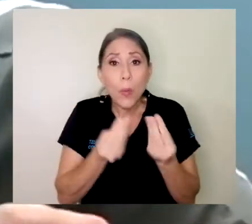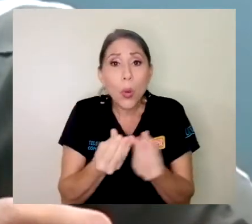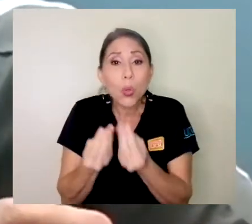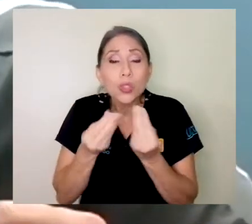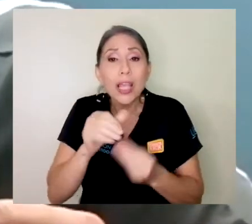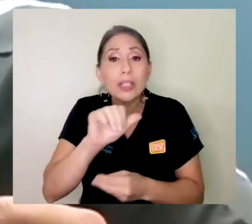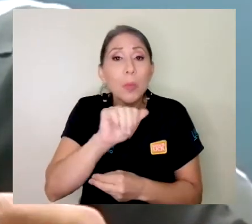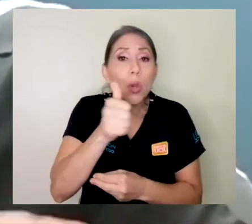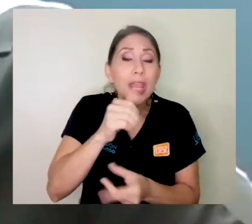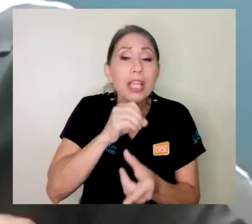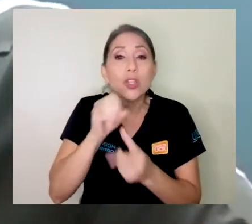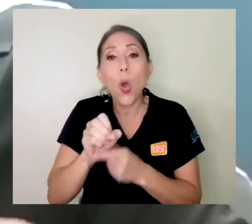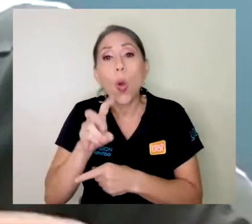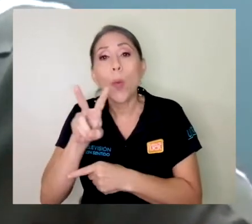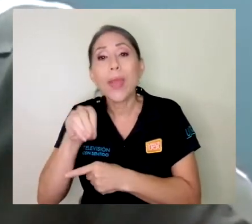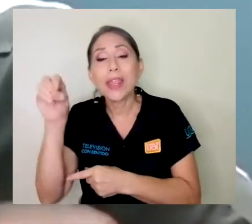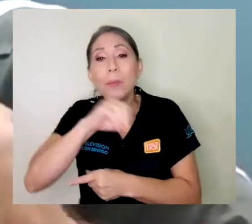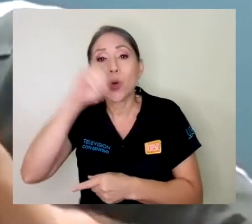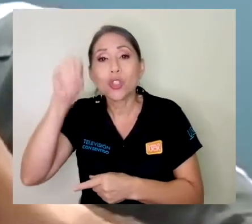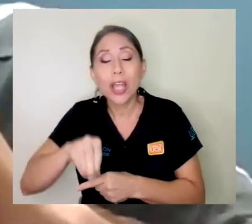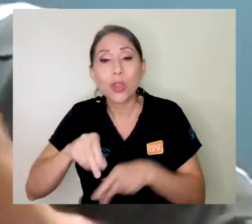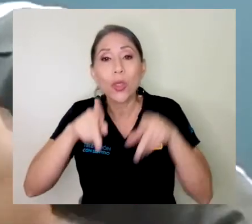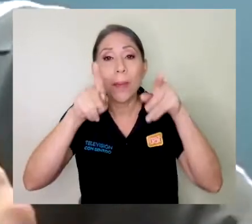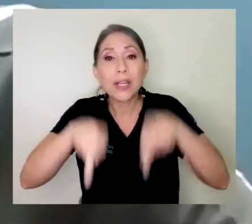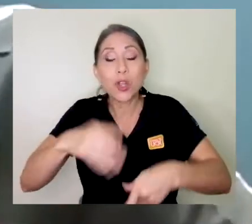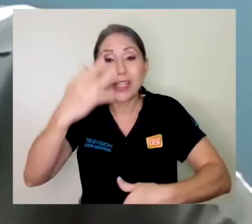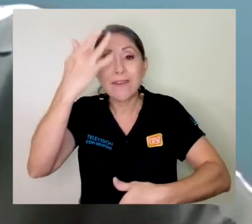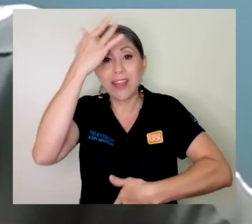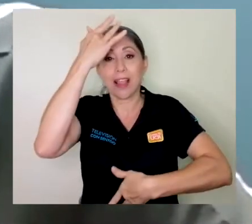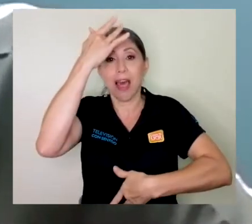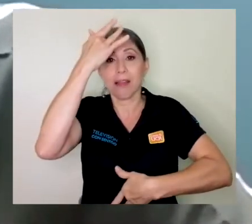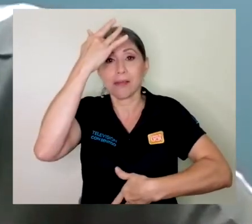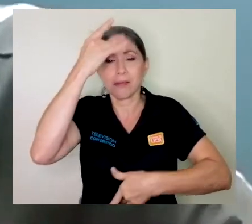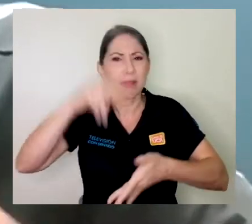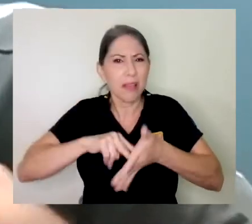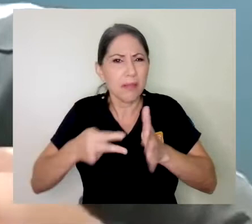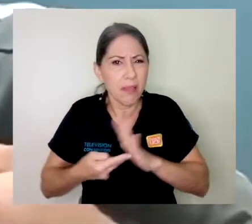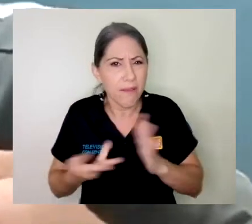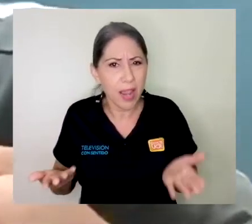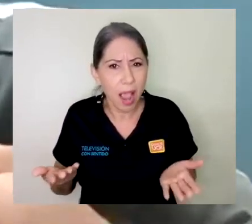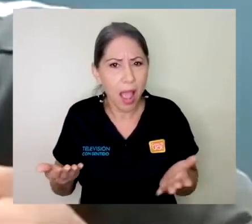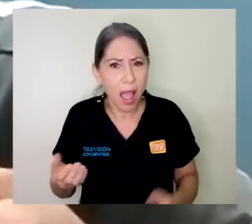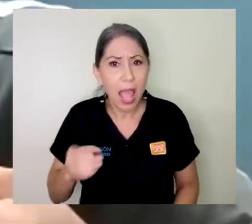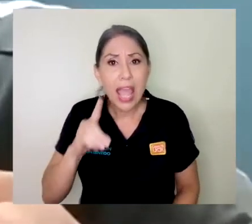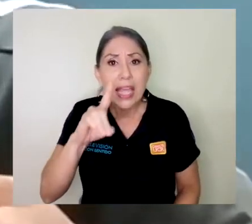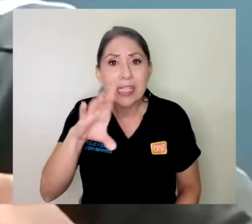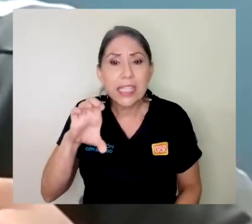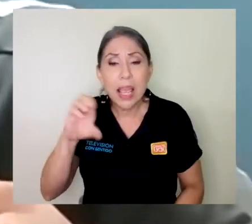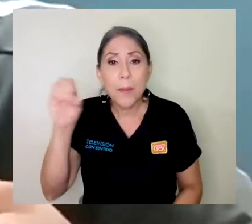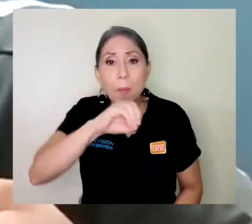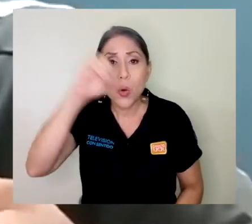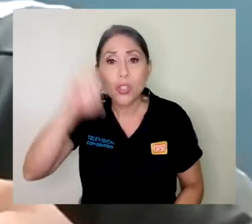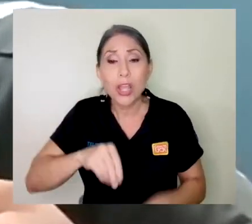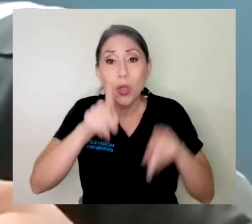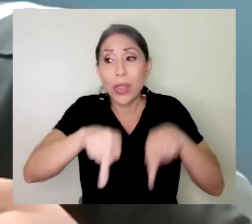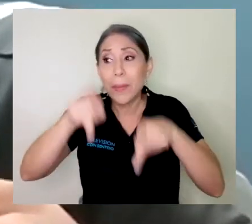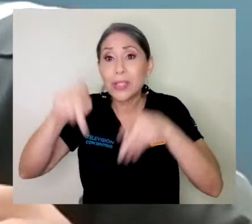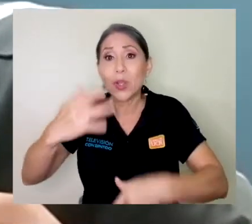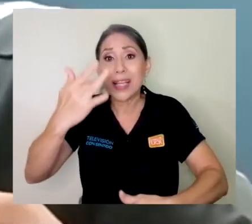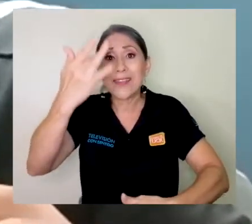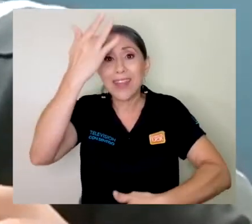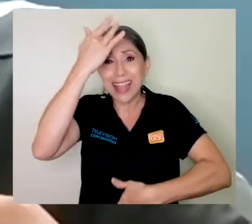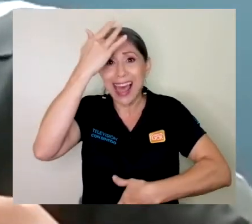o 20% de personas infectadas. ¿Qué quiere decir esto? Que el 100% de personas